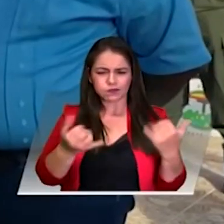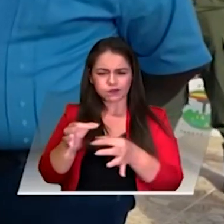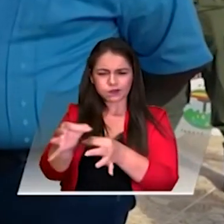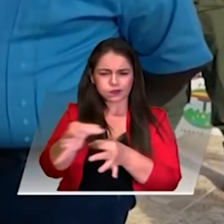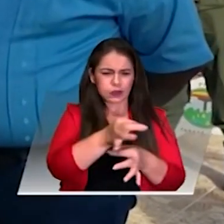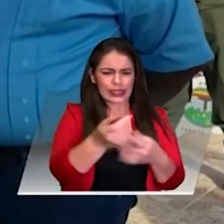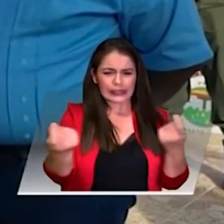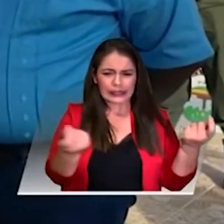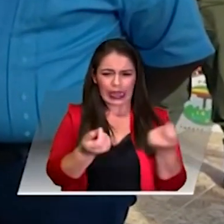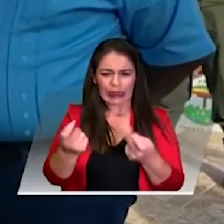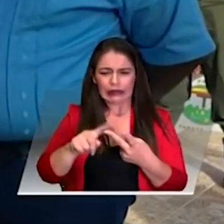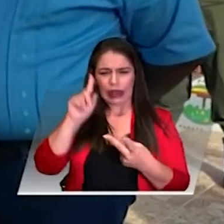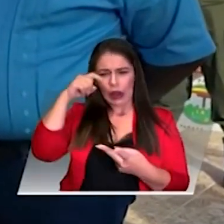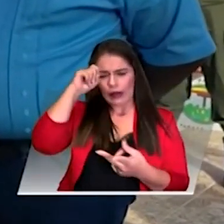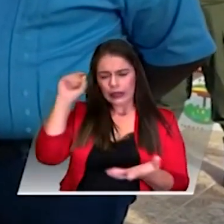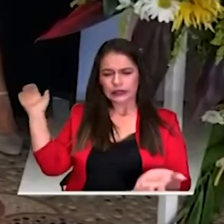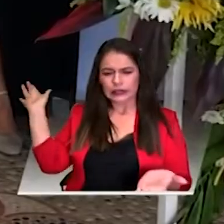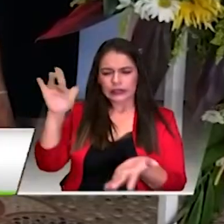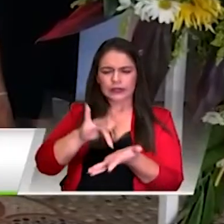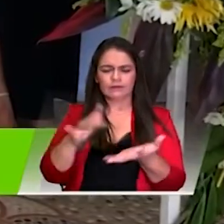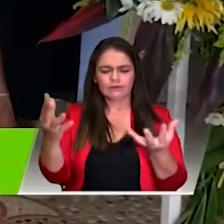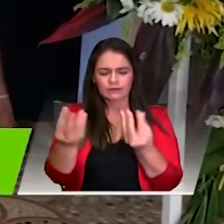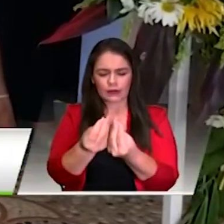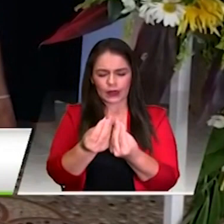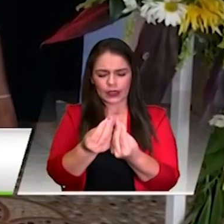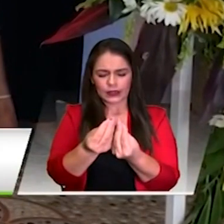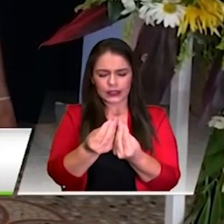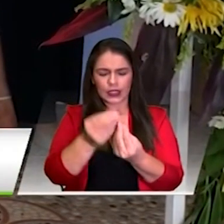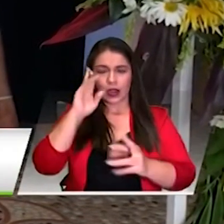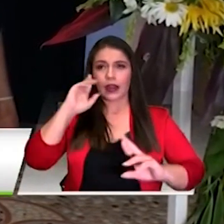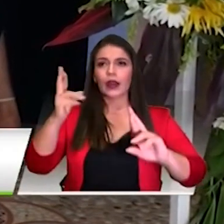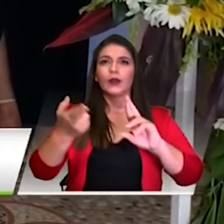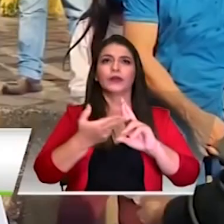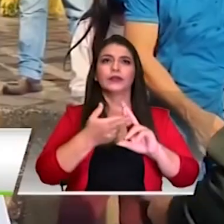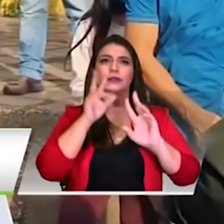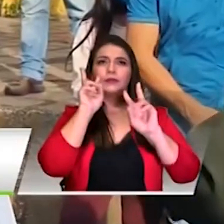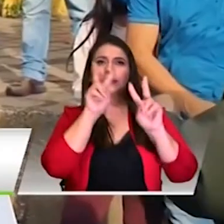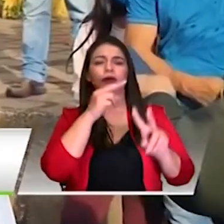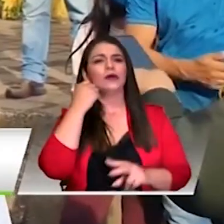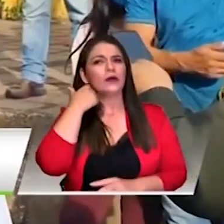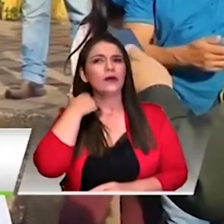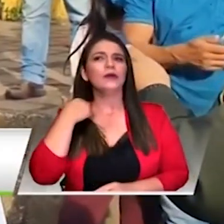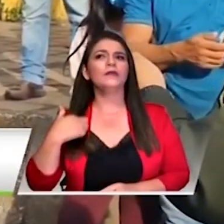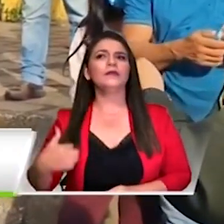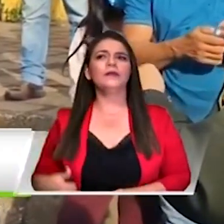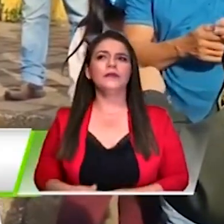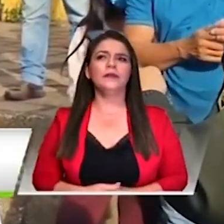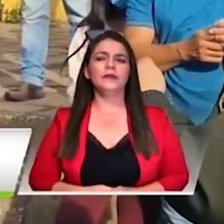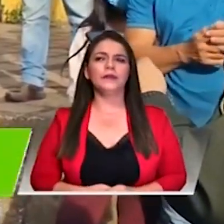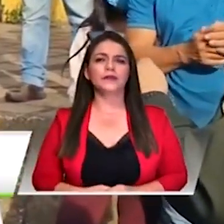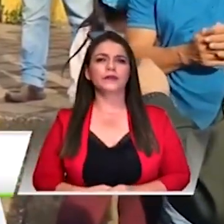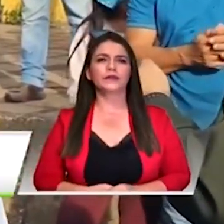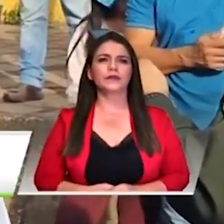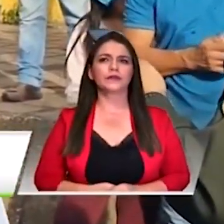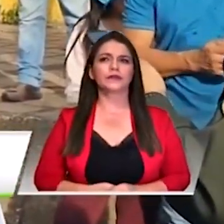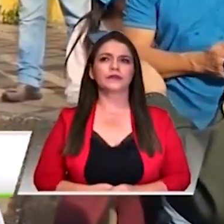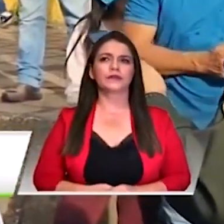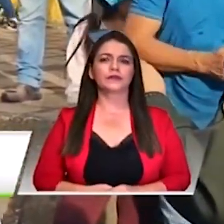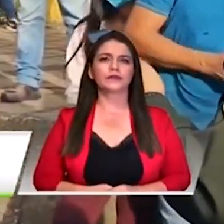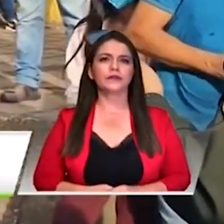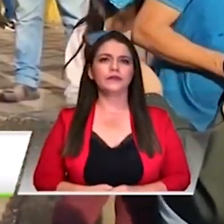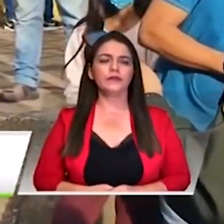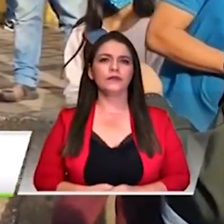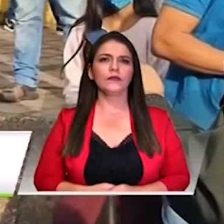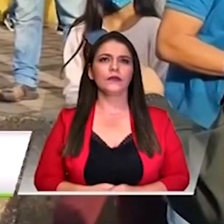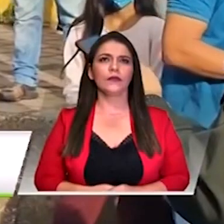encargado de Antioquia realizaron un homenaje en el Palacio Municipal. Hoy venimos a abrazar a todos